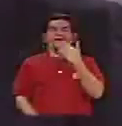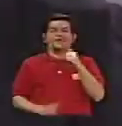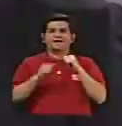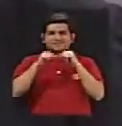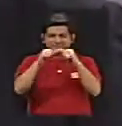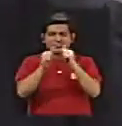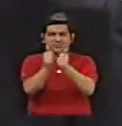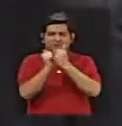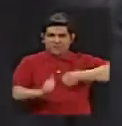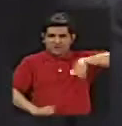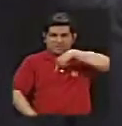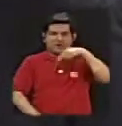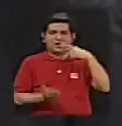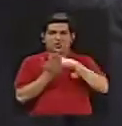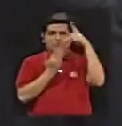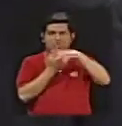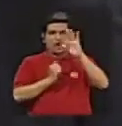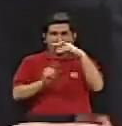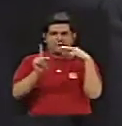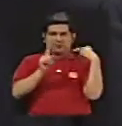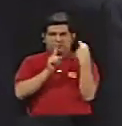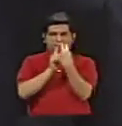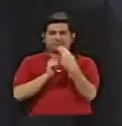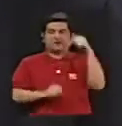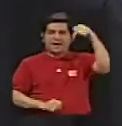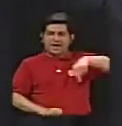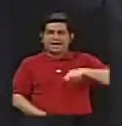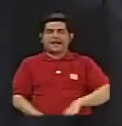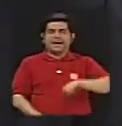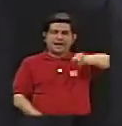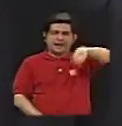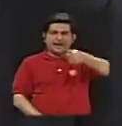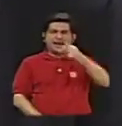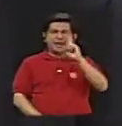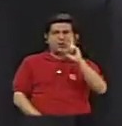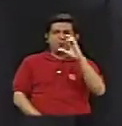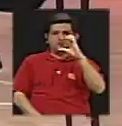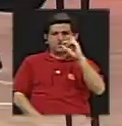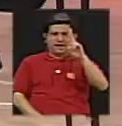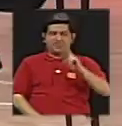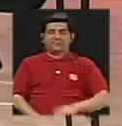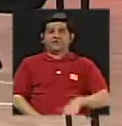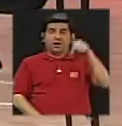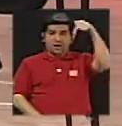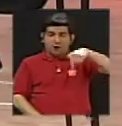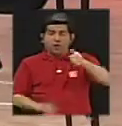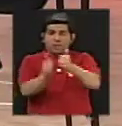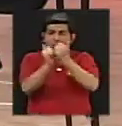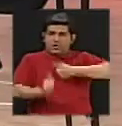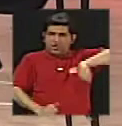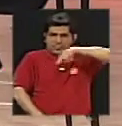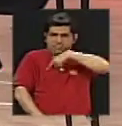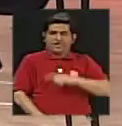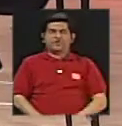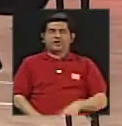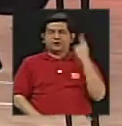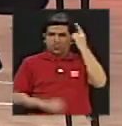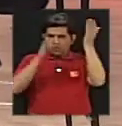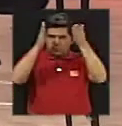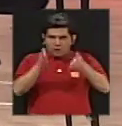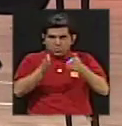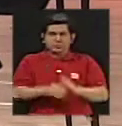Gracias por continuar con nosotros en su programa Puntos de Vista, aquí en su canal UCR. Hoy nos acompaña el